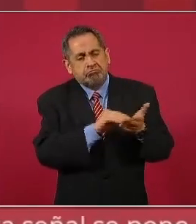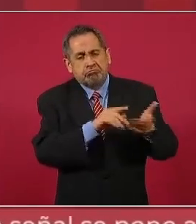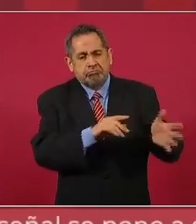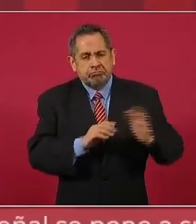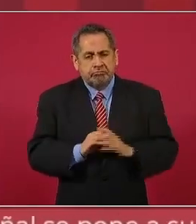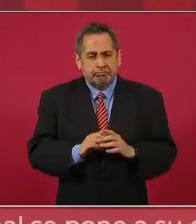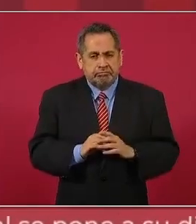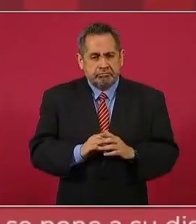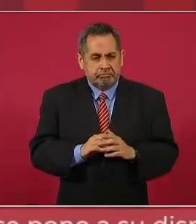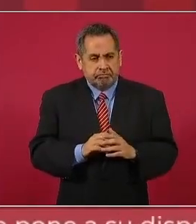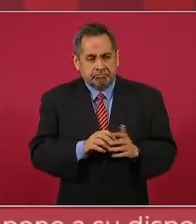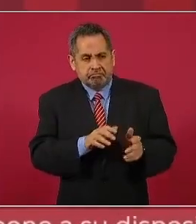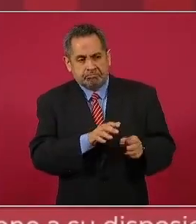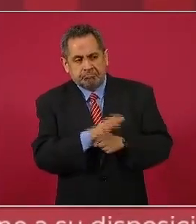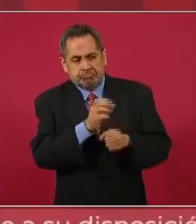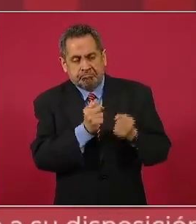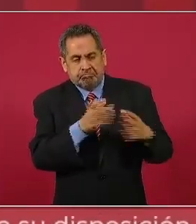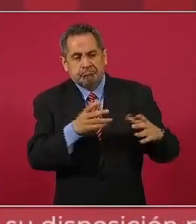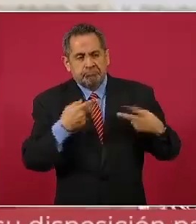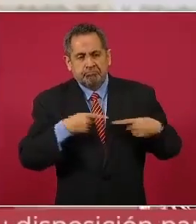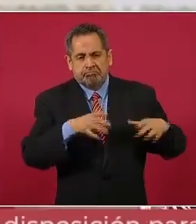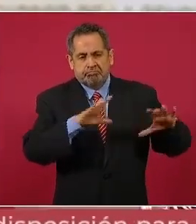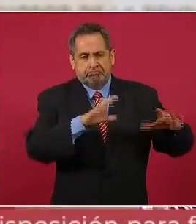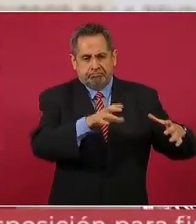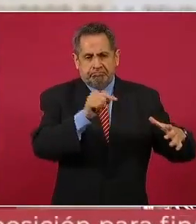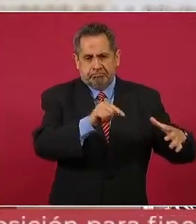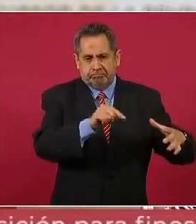no tan pequeña,